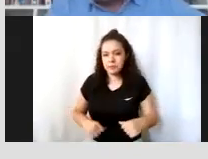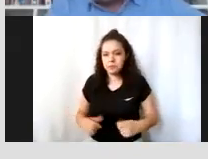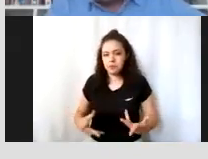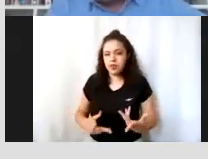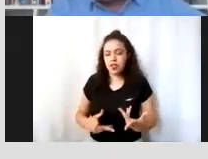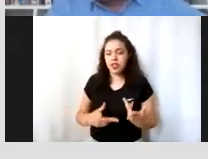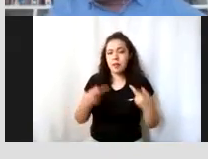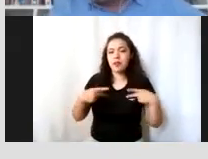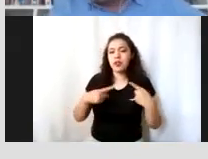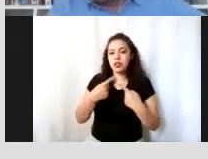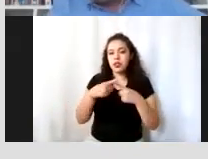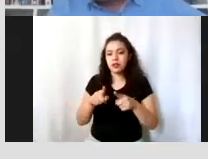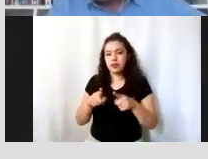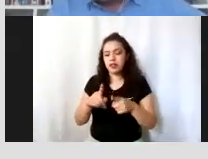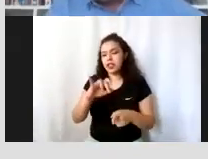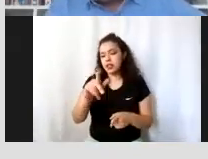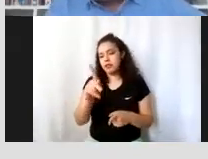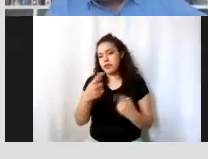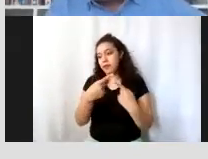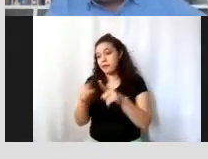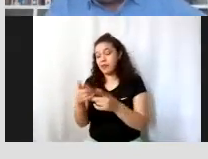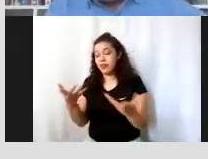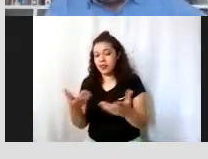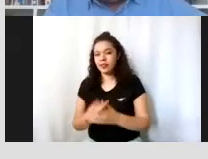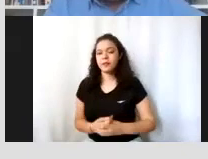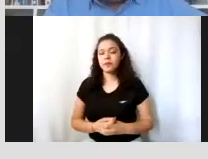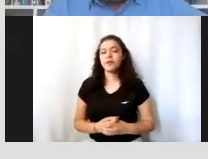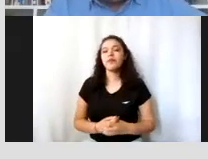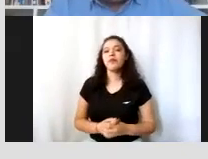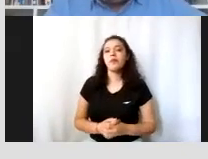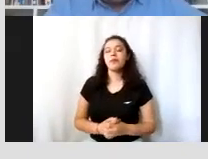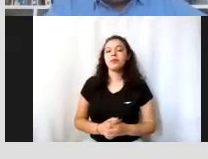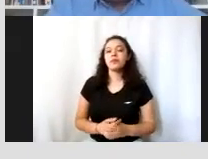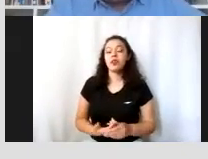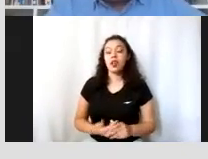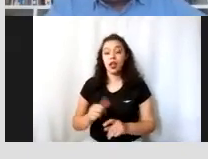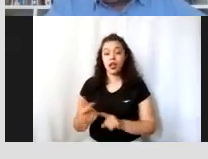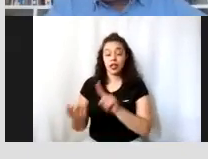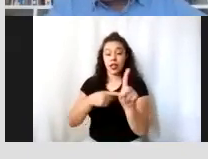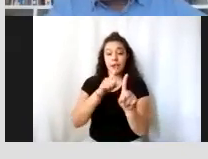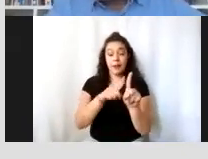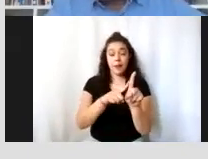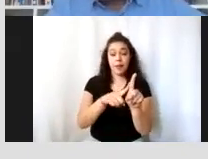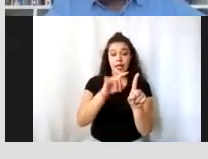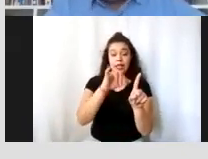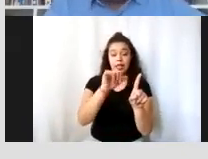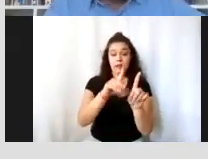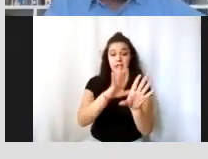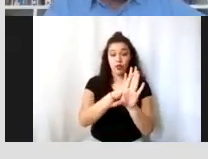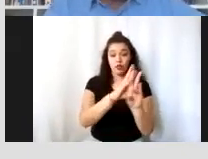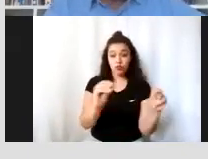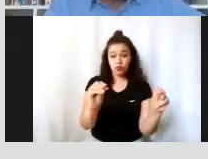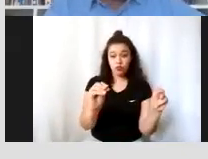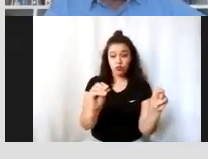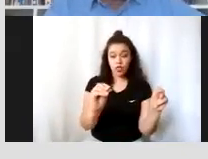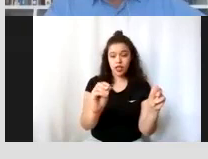distinta al ser una IAP distinta. Entonces, si la otra IAP, si la primer IAP deja de existir, entonces